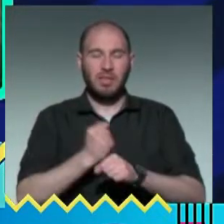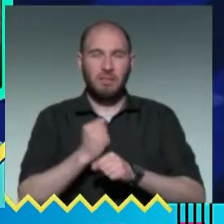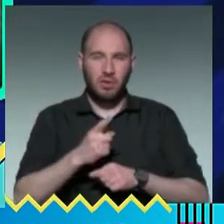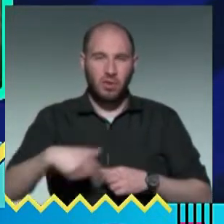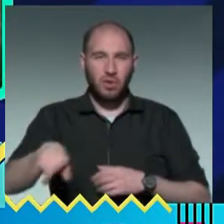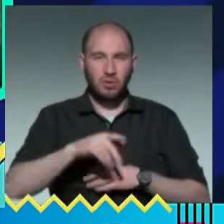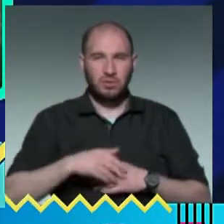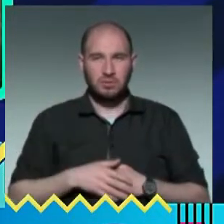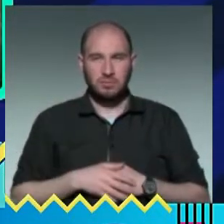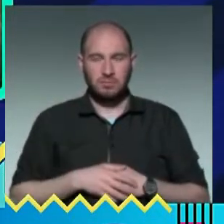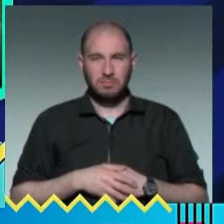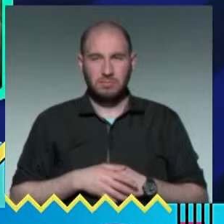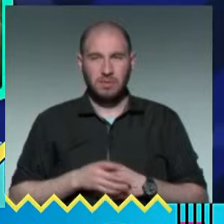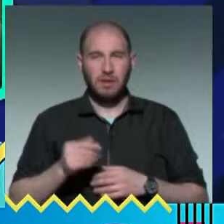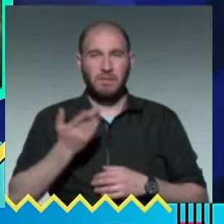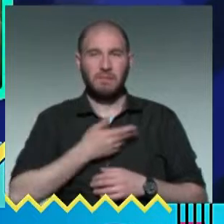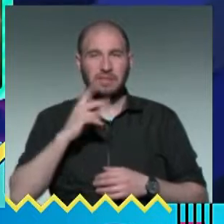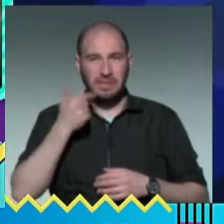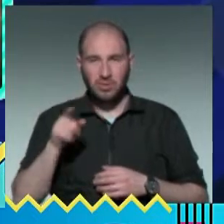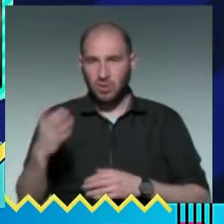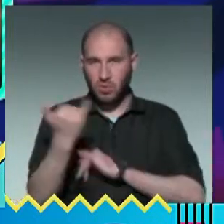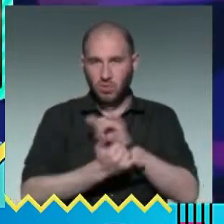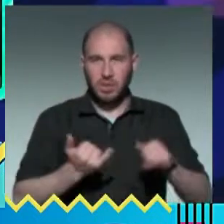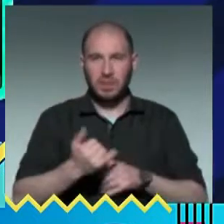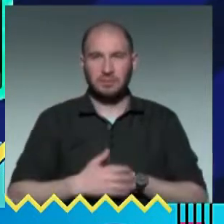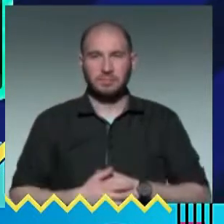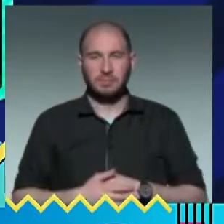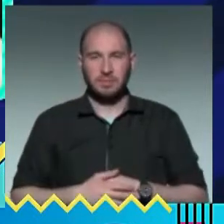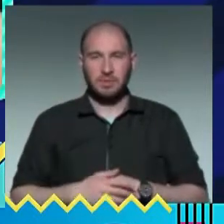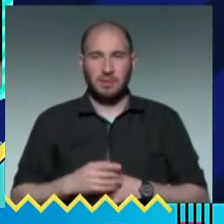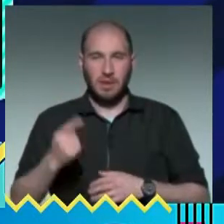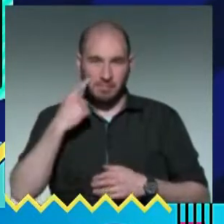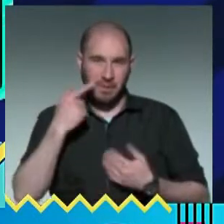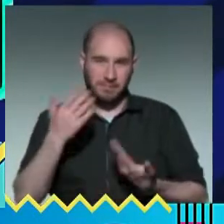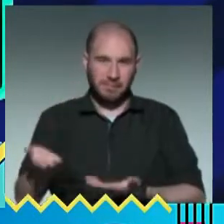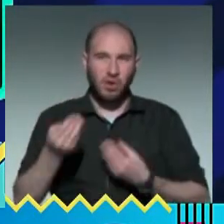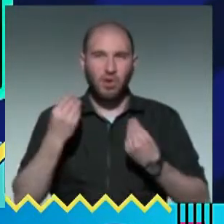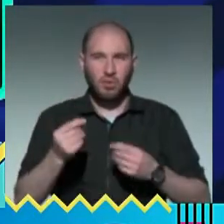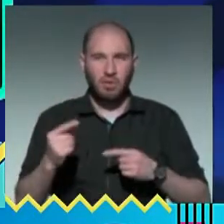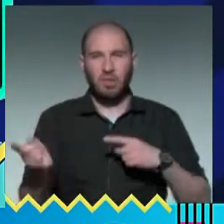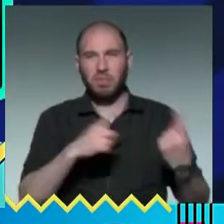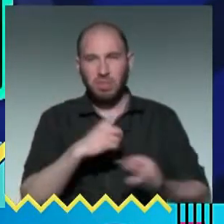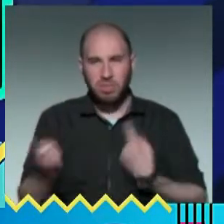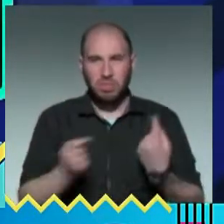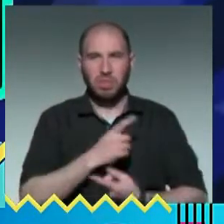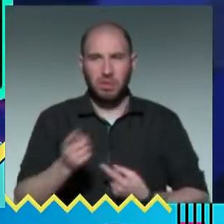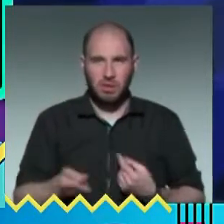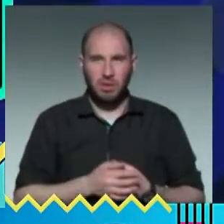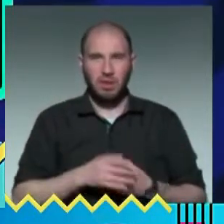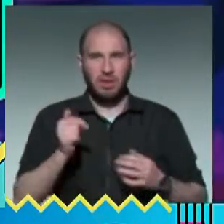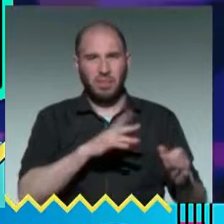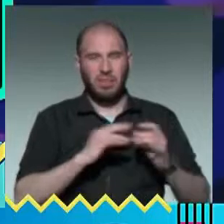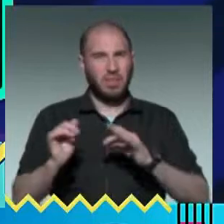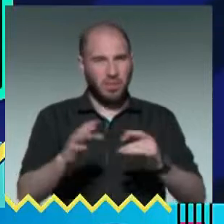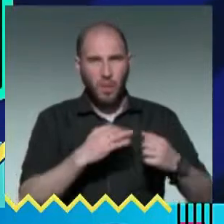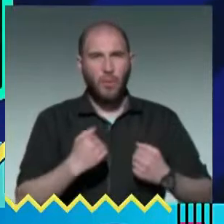venimos, Francisco se los puede decir en vivo y en persona cómo fue yendo y viniendo, porque este artículo, hubo una discusión